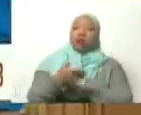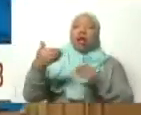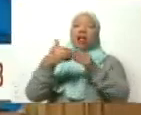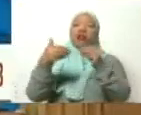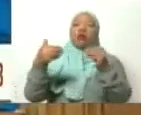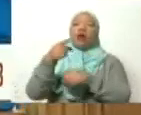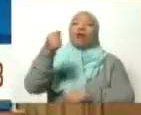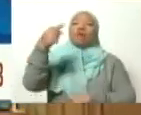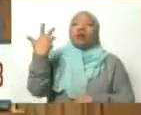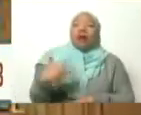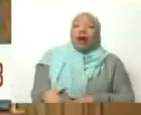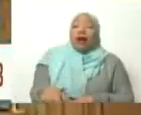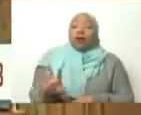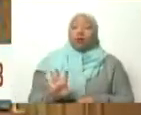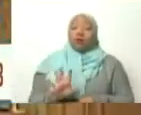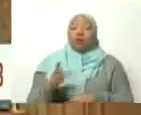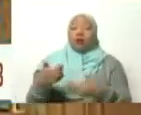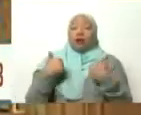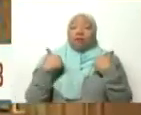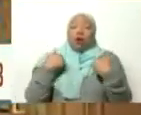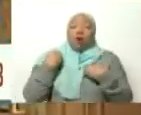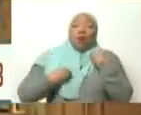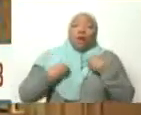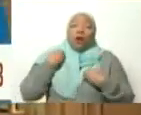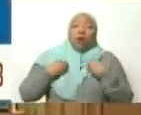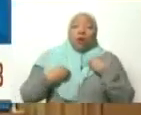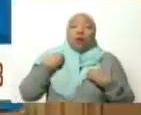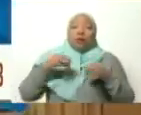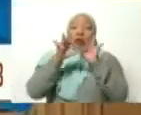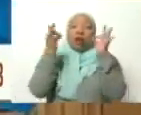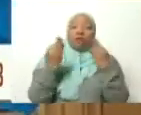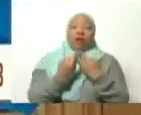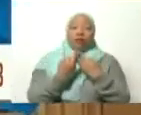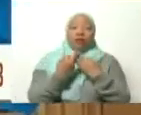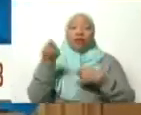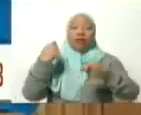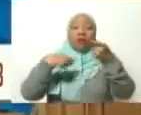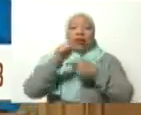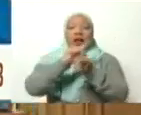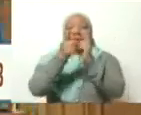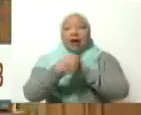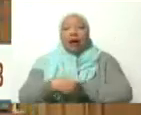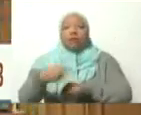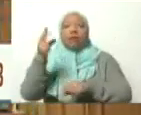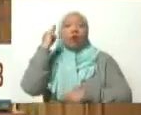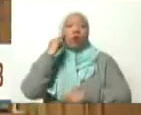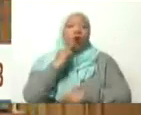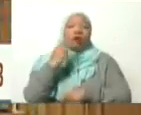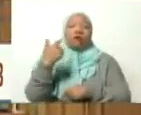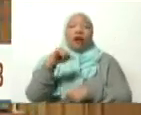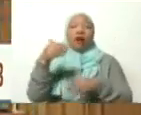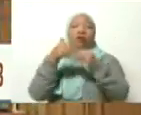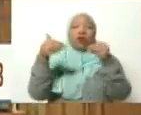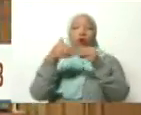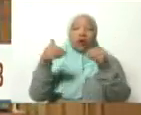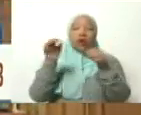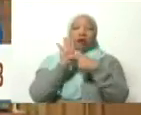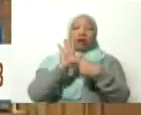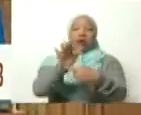criminal para perturbar a través de la especulación el mercado cambiario. Yo quiero